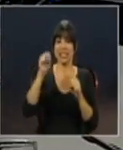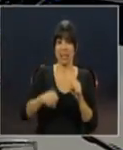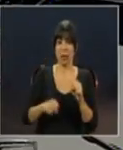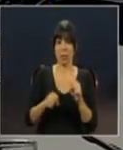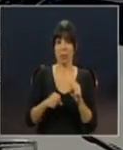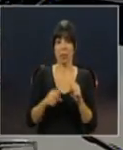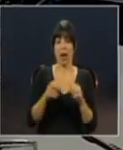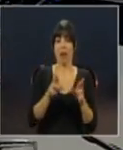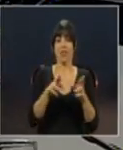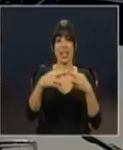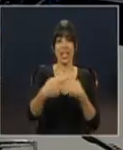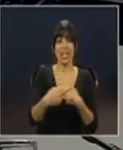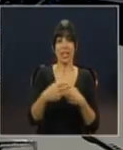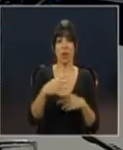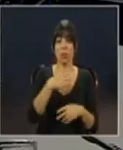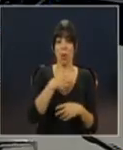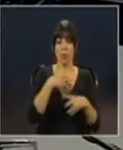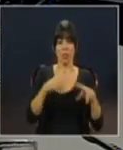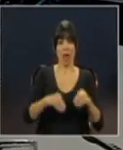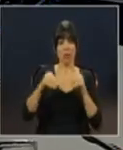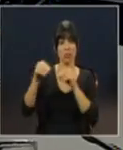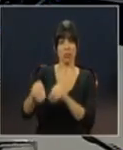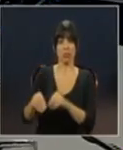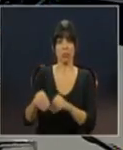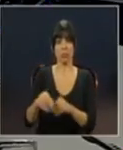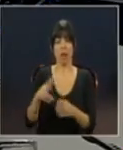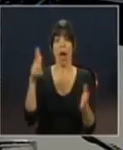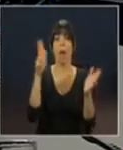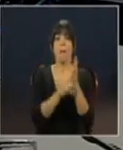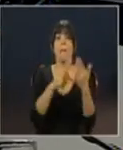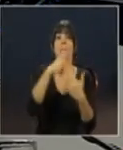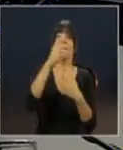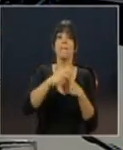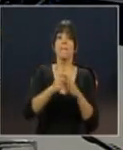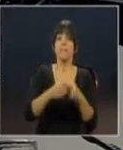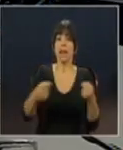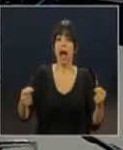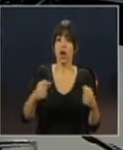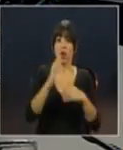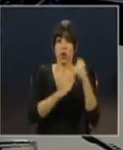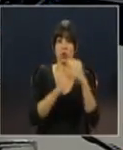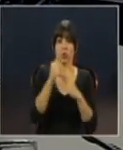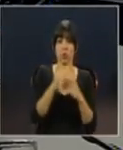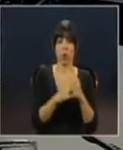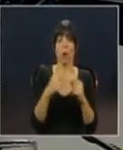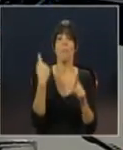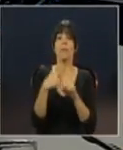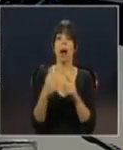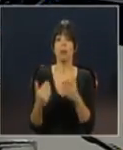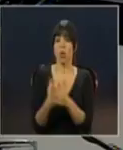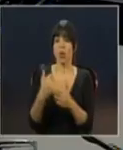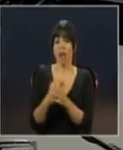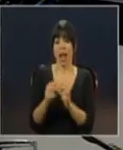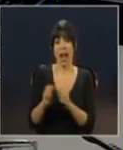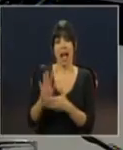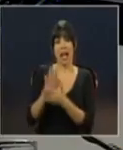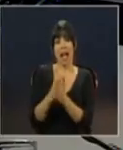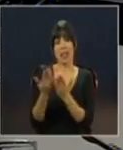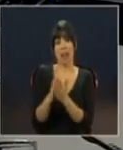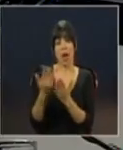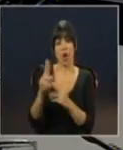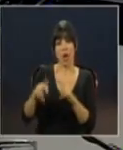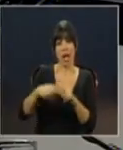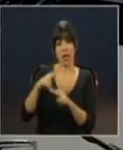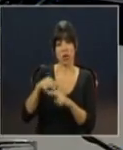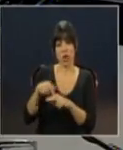traspaso de propiedades, del sistema de aprobación de planes de construcción, de modernización del catálogo nacional de trámites y de lo